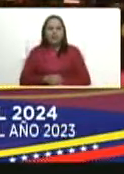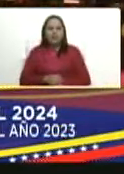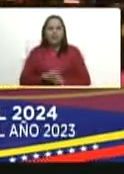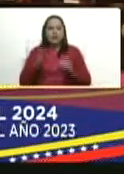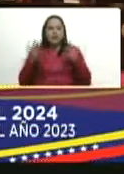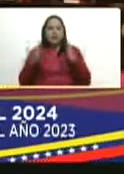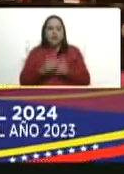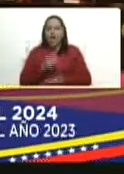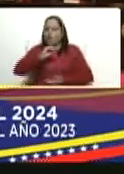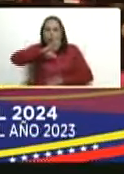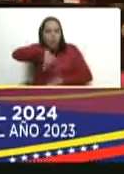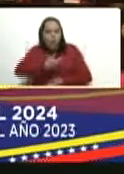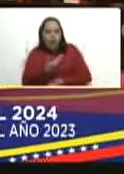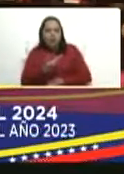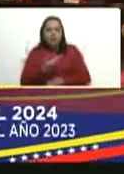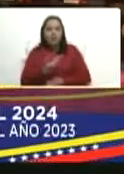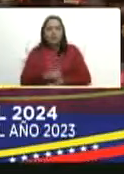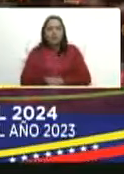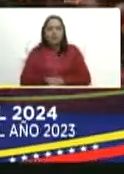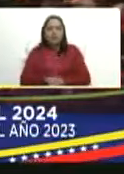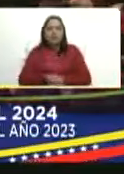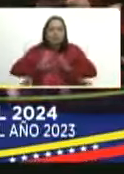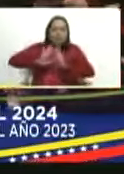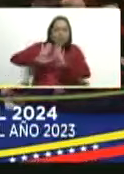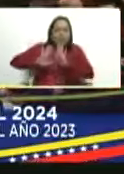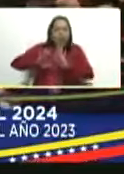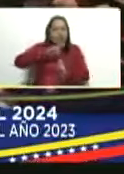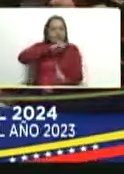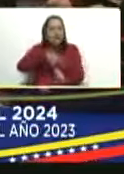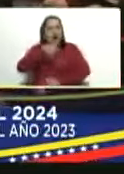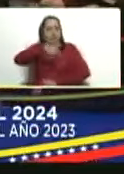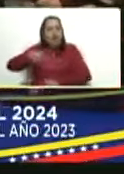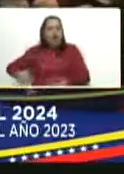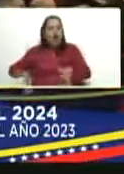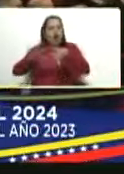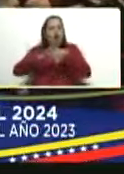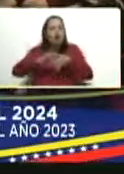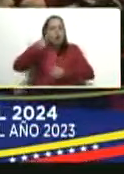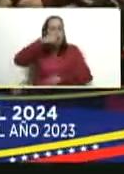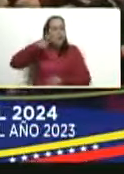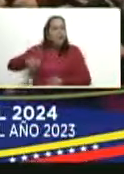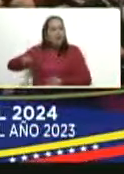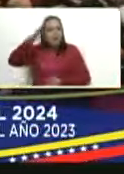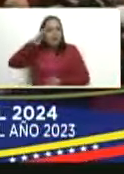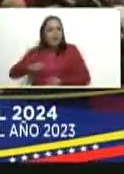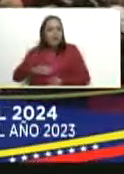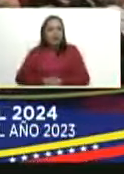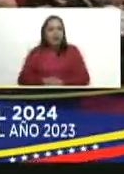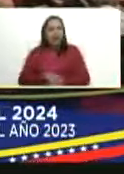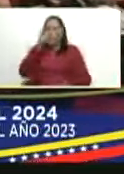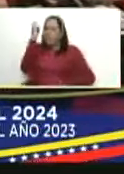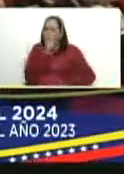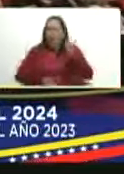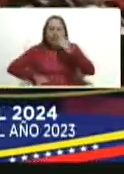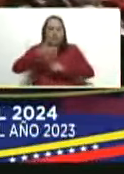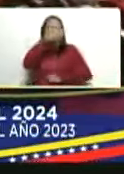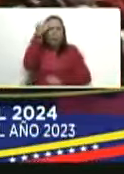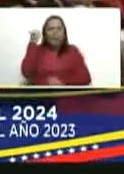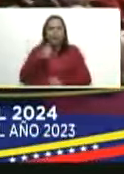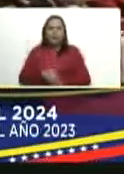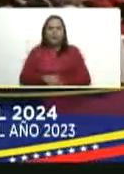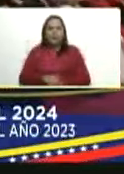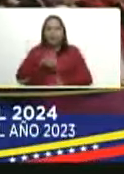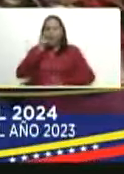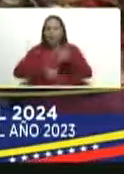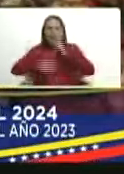Y no pudieron contener la fuerza del pueblo en unión cívico-militar. Prohibido olvidar, prohibido